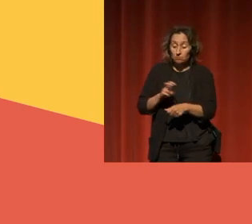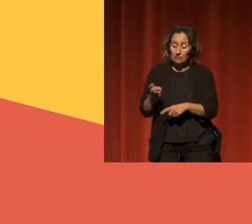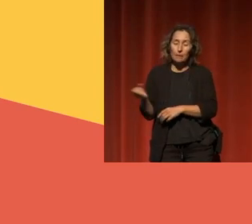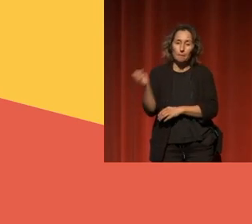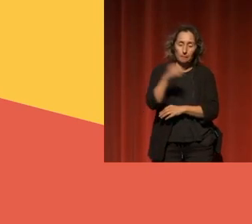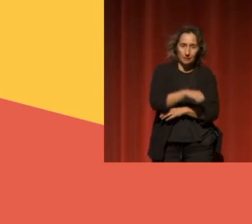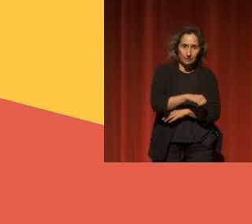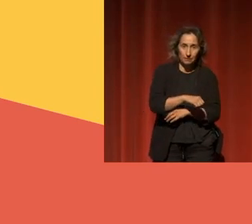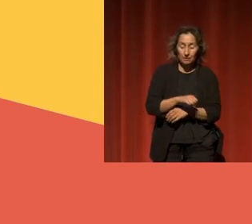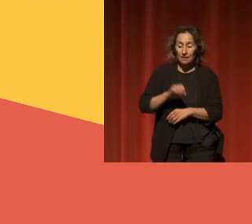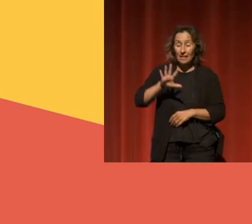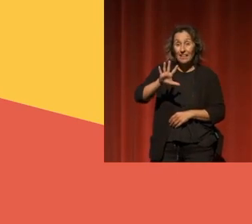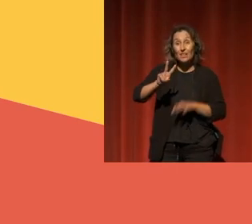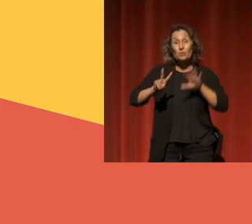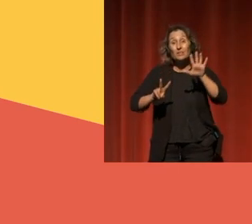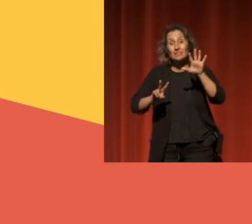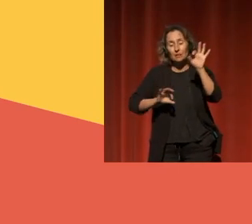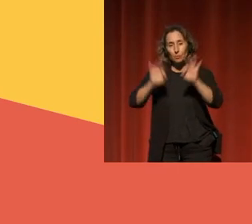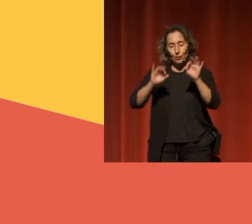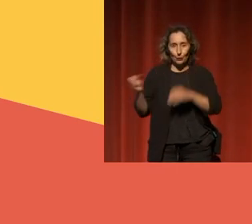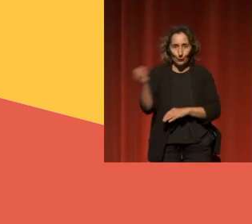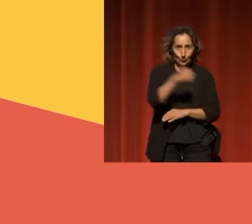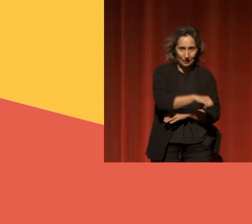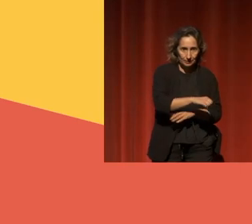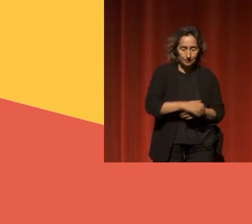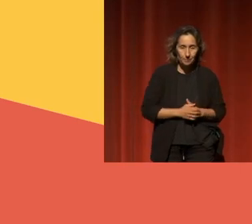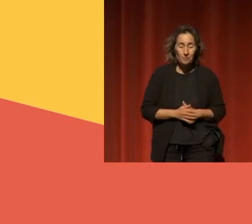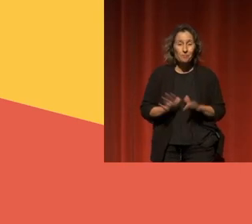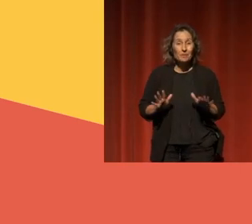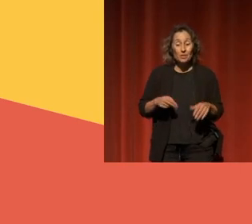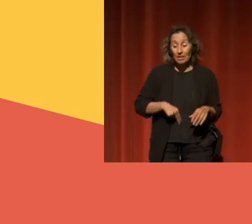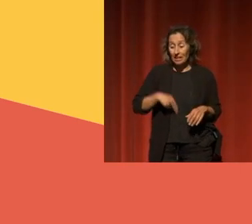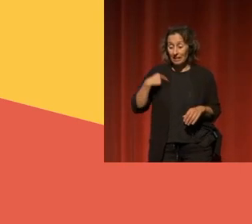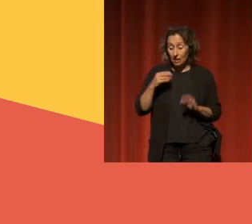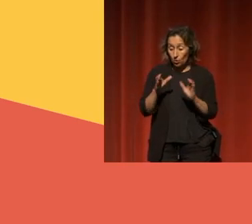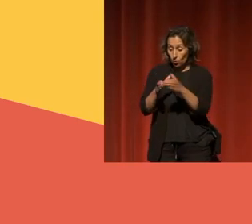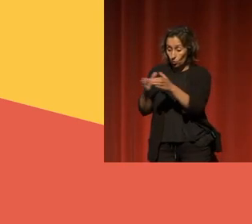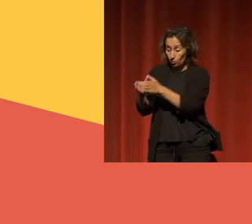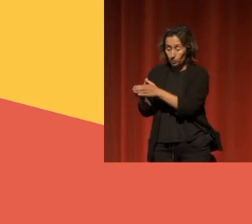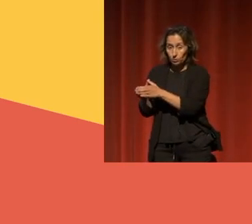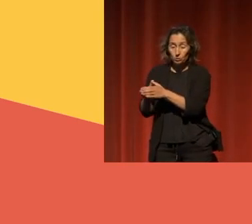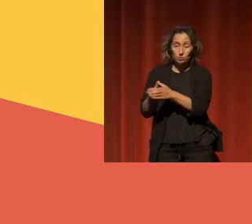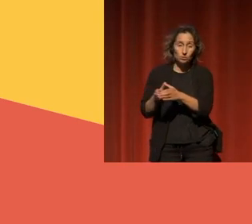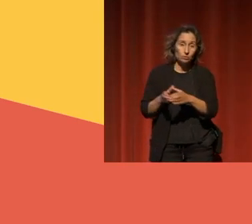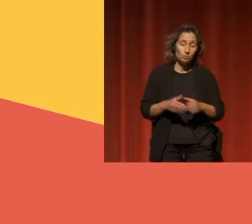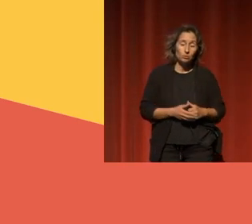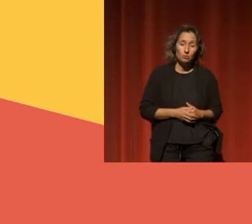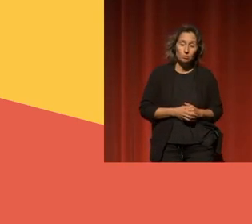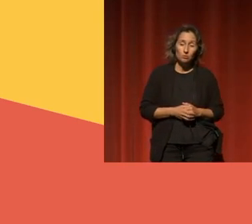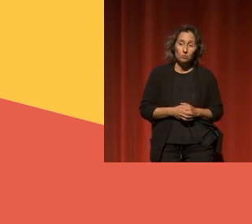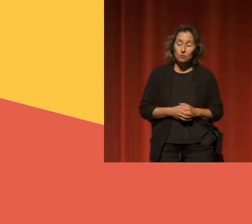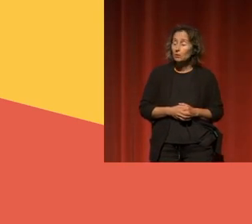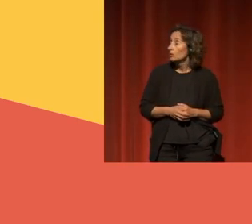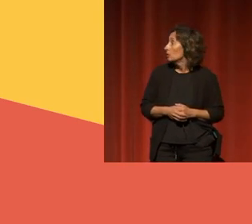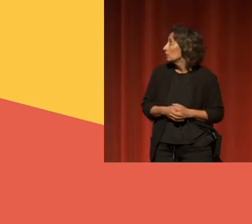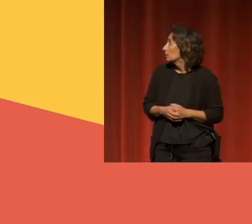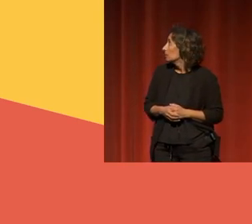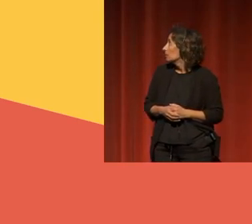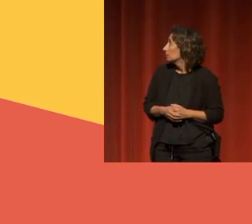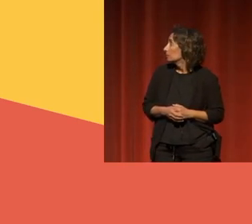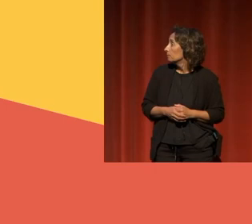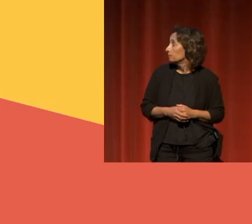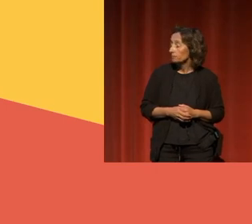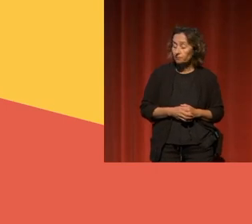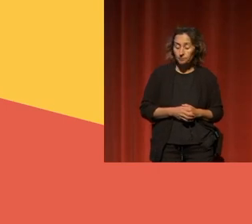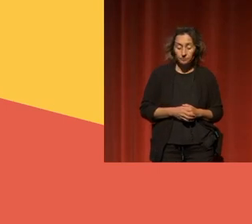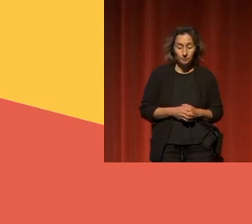no 57 por pero en general estos dos grupos estos dos grupos que nos dicen cuánto personal formado en el